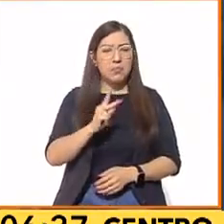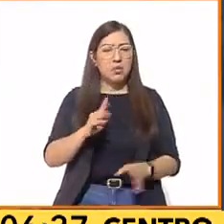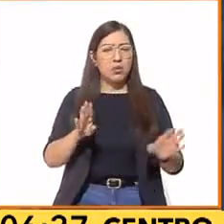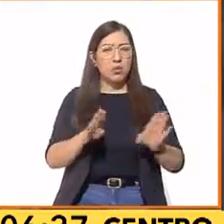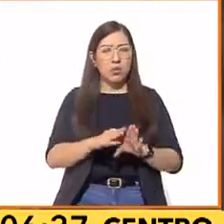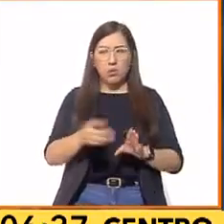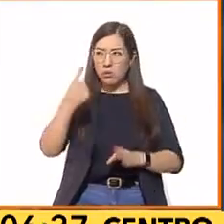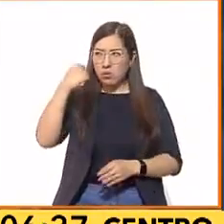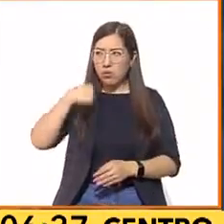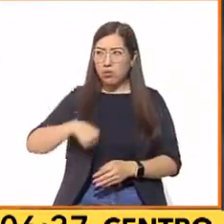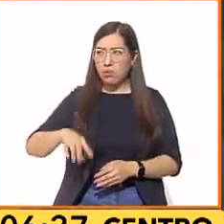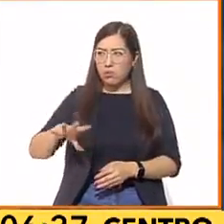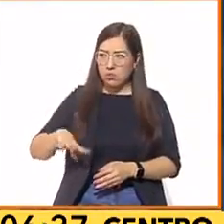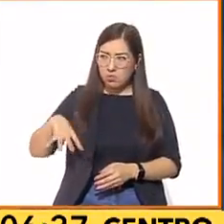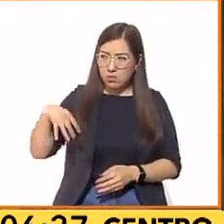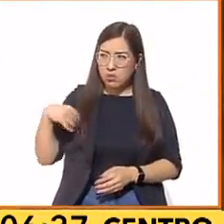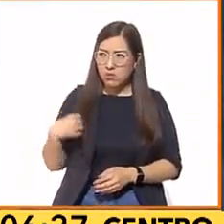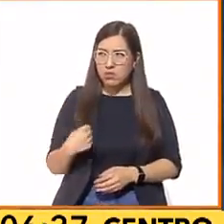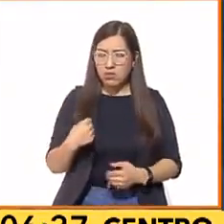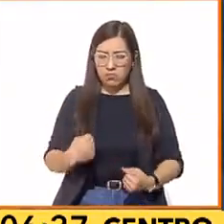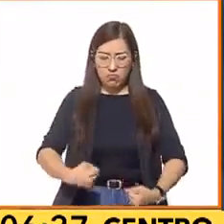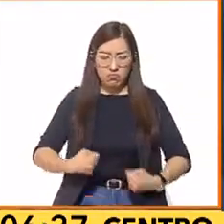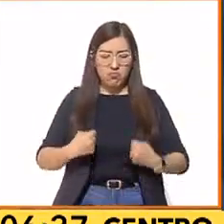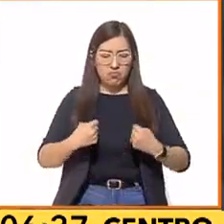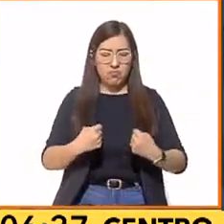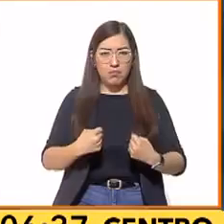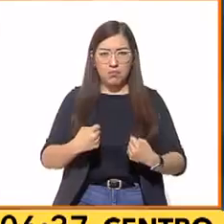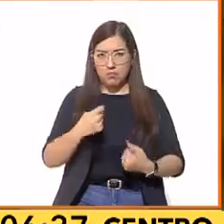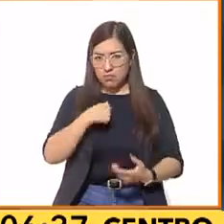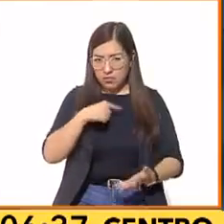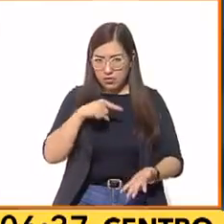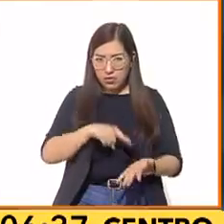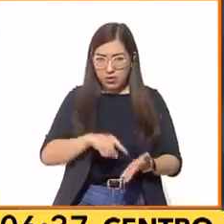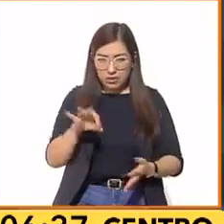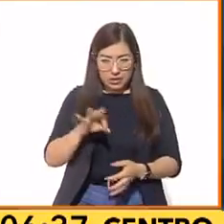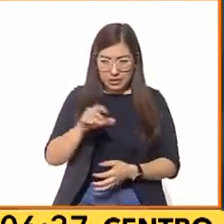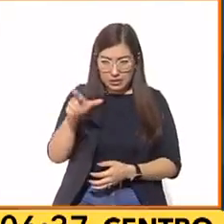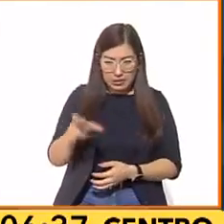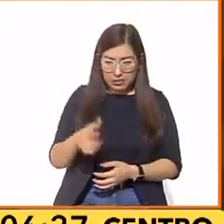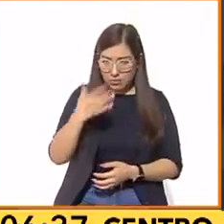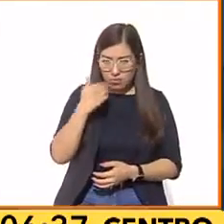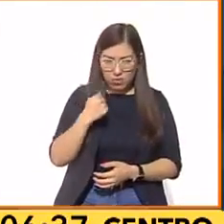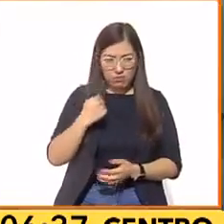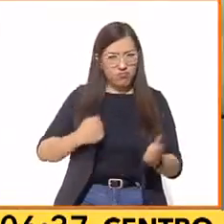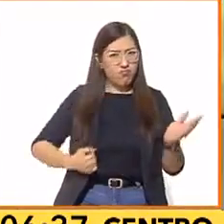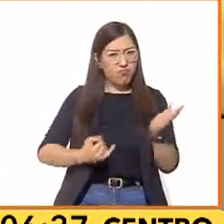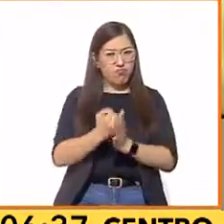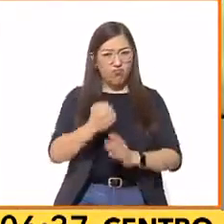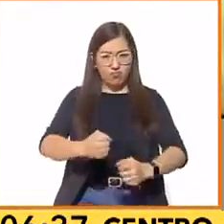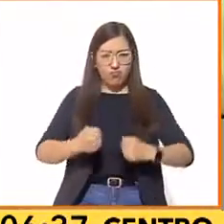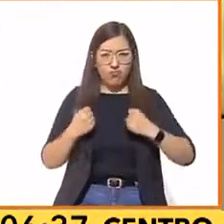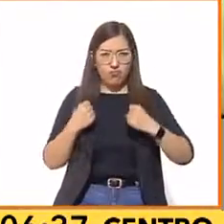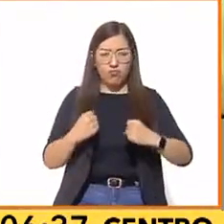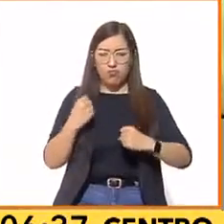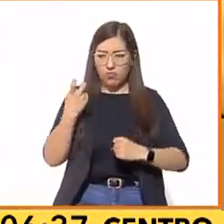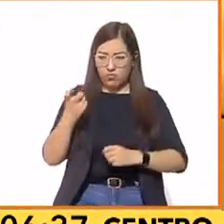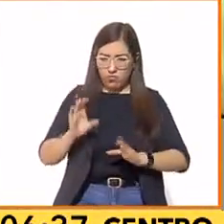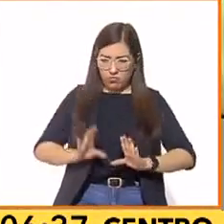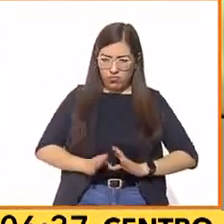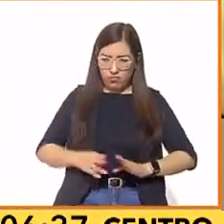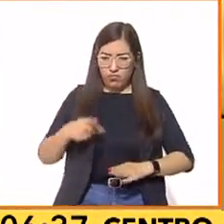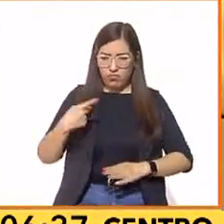férreo, sí, inconmovible, porque creo que si no hubiera tenido esa convicción, esa ética